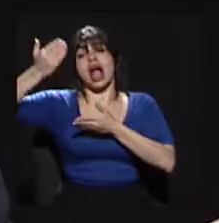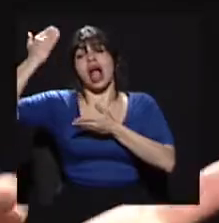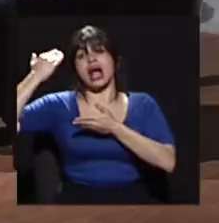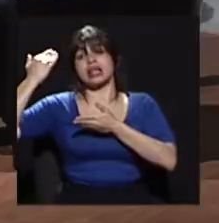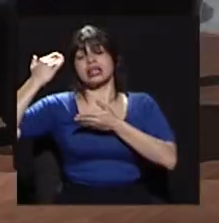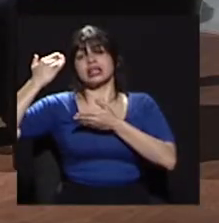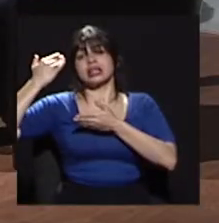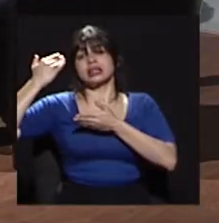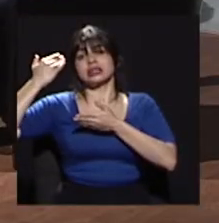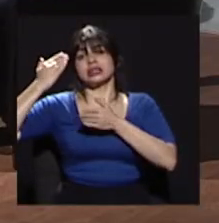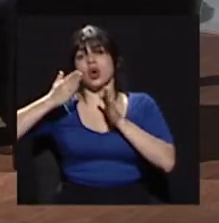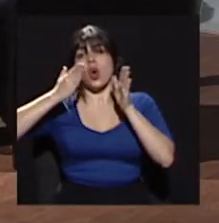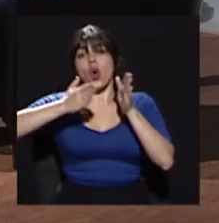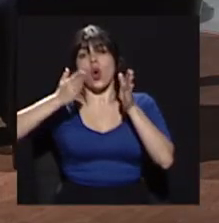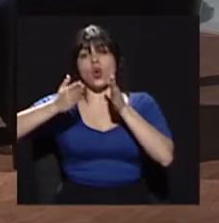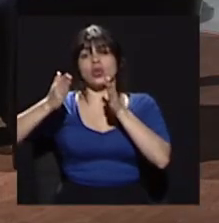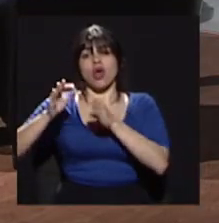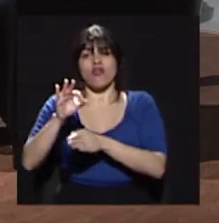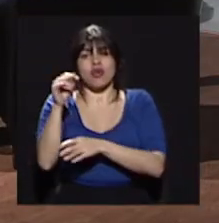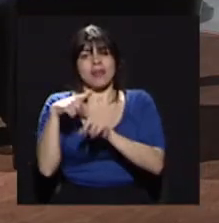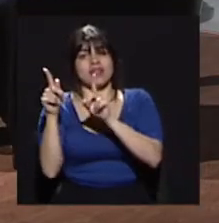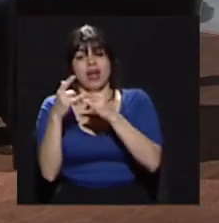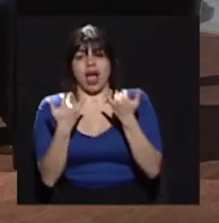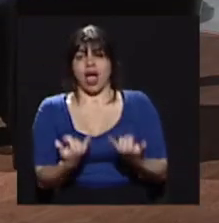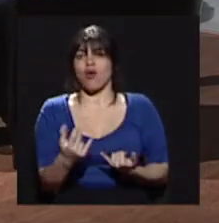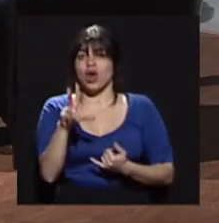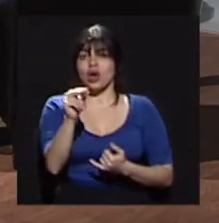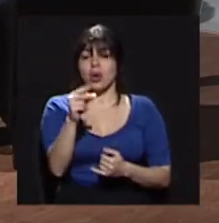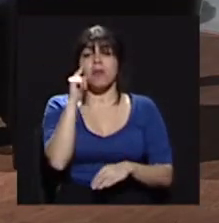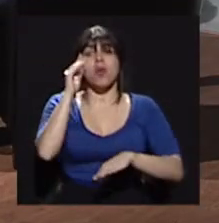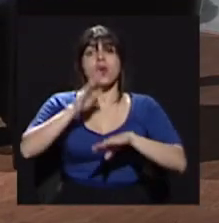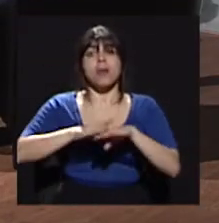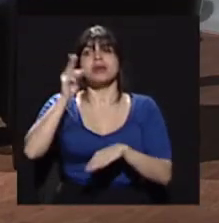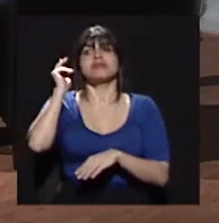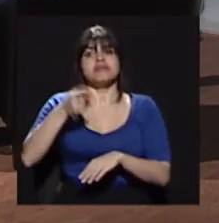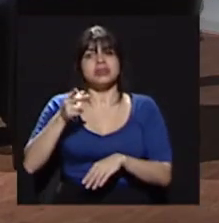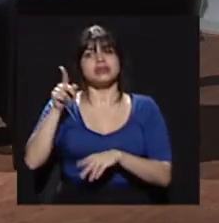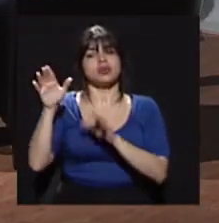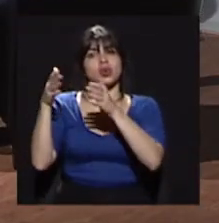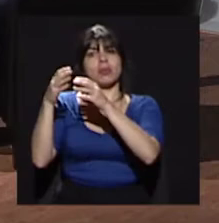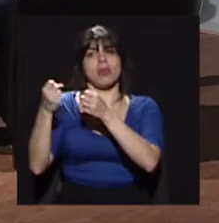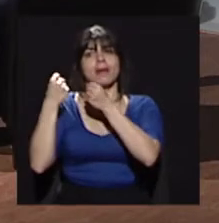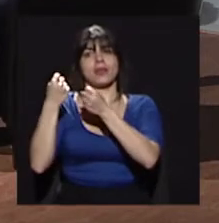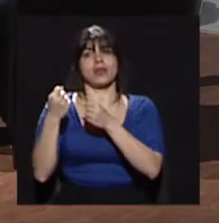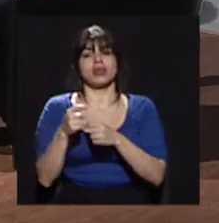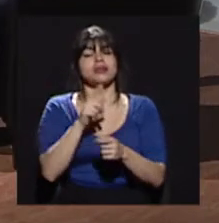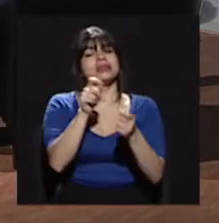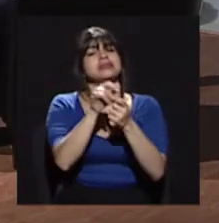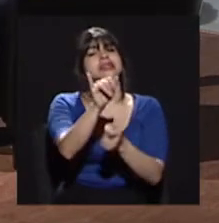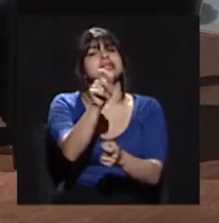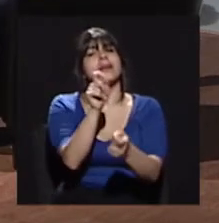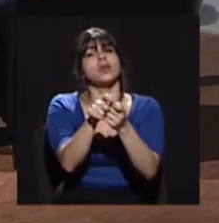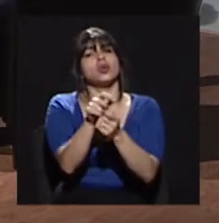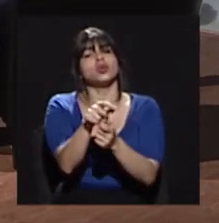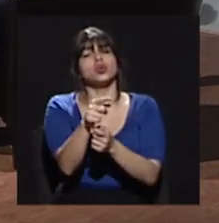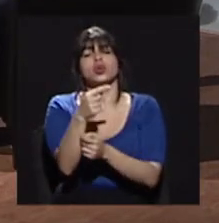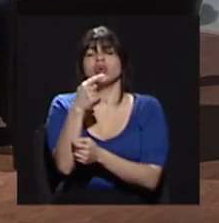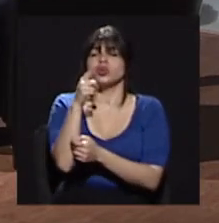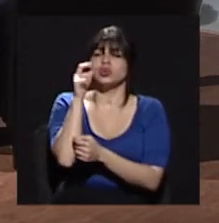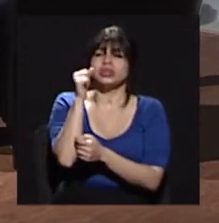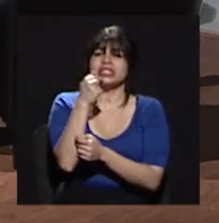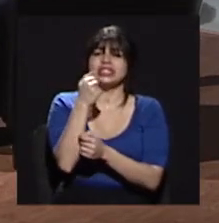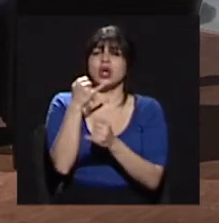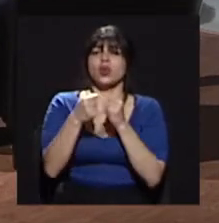estaban ordenados de cierta manera y ahora no por culpa de esos mismos factores de poder no precisamente en ese punto se ha acusado que los